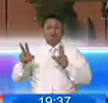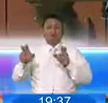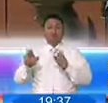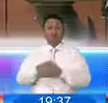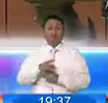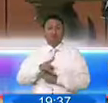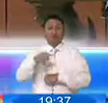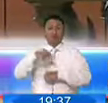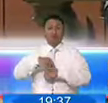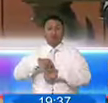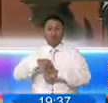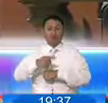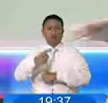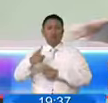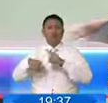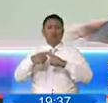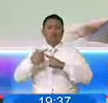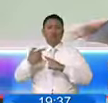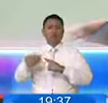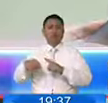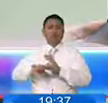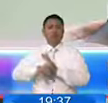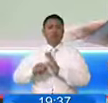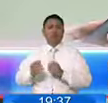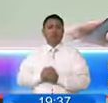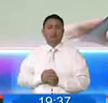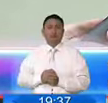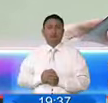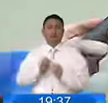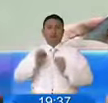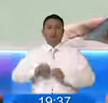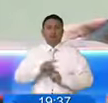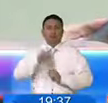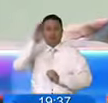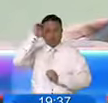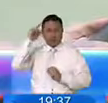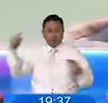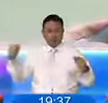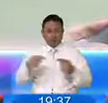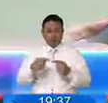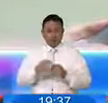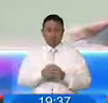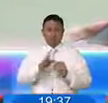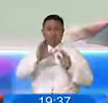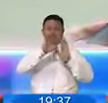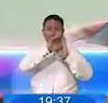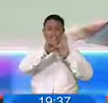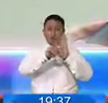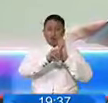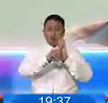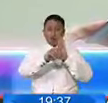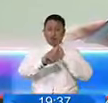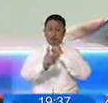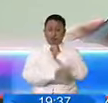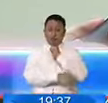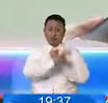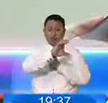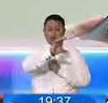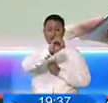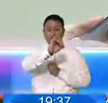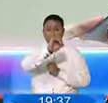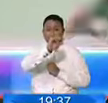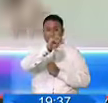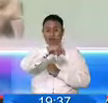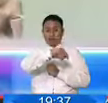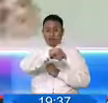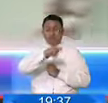periodo en el que ocurrió el delito entonces aquí había una contraposición entre el código orgánico entre integral penal que es el coi y el código